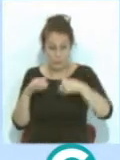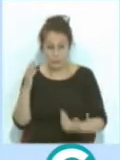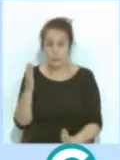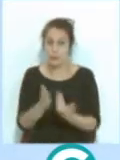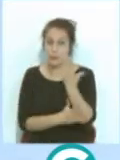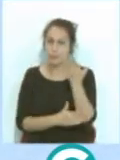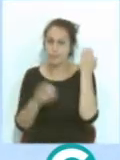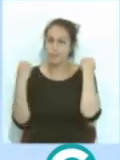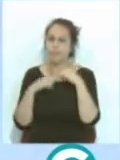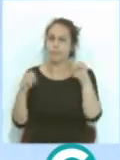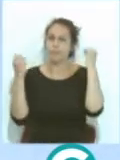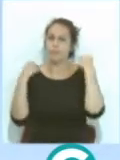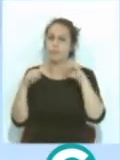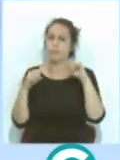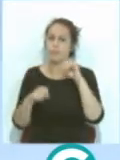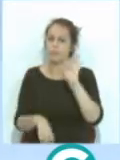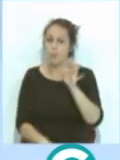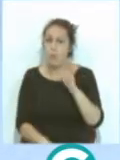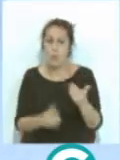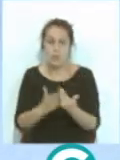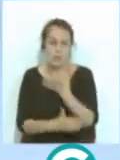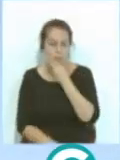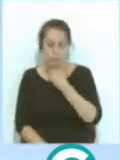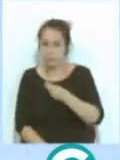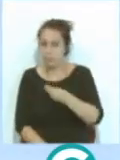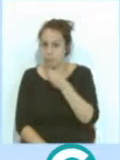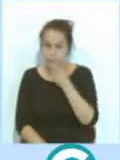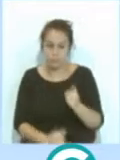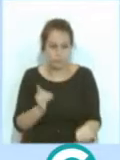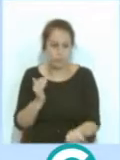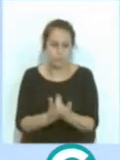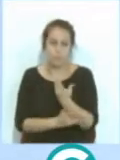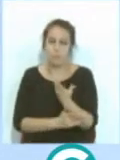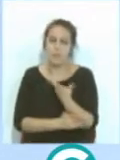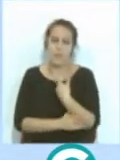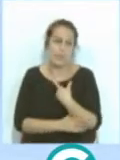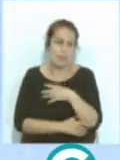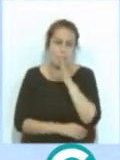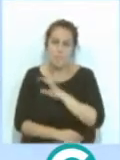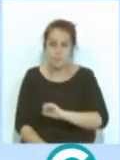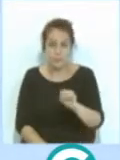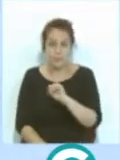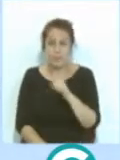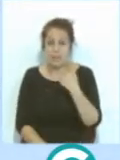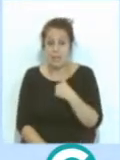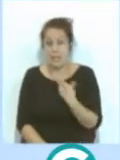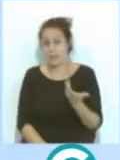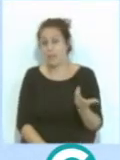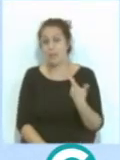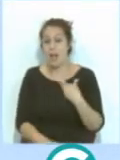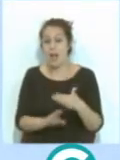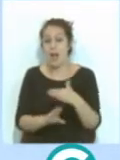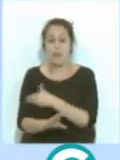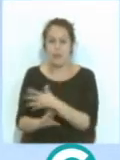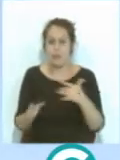mañana, un entrenamiento, la verdad que en un día precioso también, que ha hecho una mañana espectacular. Ya estamos en la previa